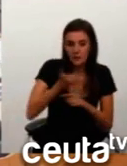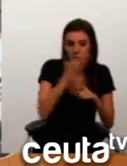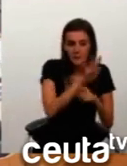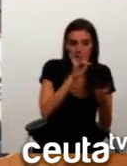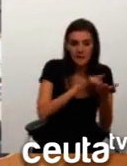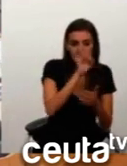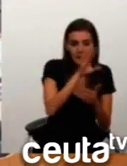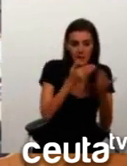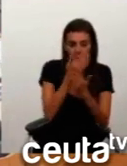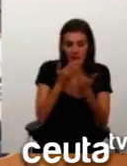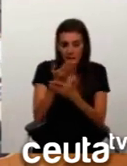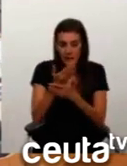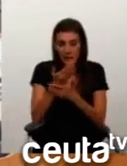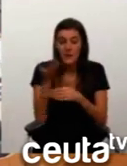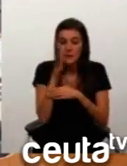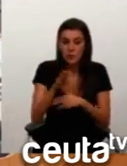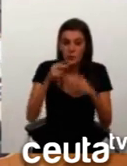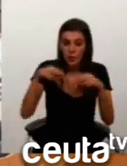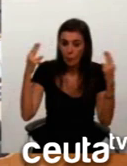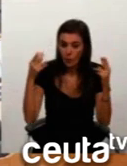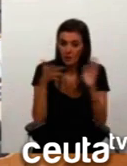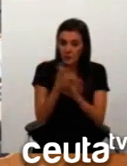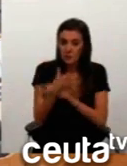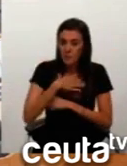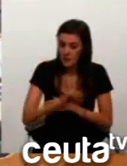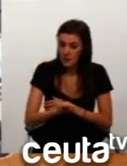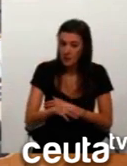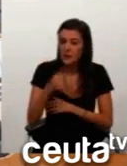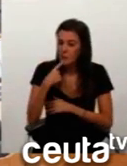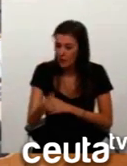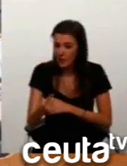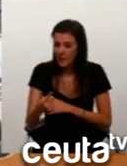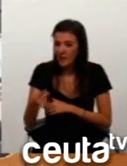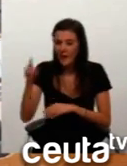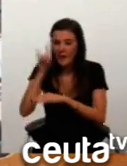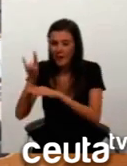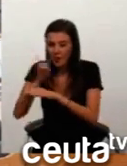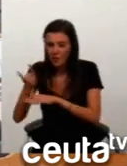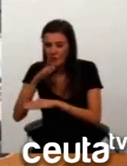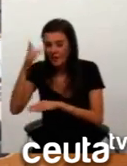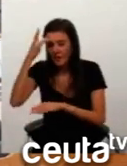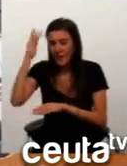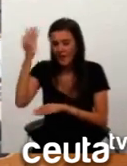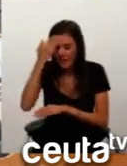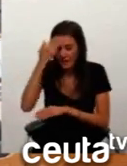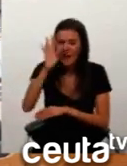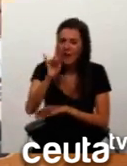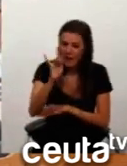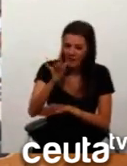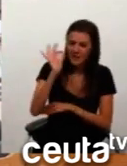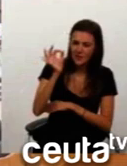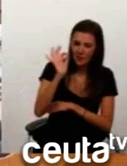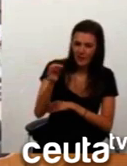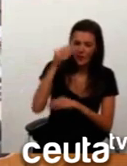días que tenemos de exposición pública y que le voy a decir, a usted le ha engañado el subconsciente, porque dice, usted es una